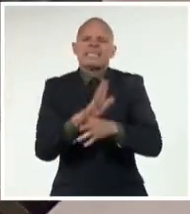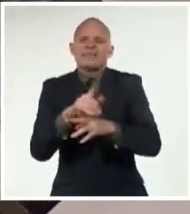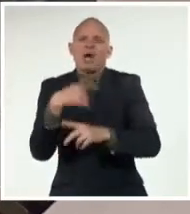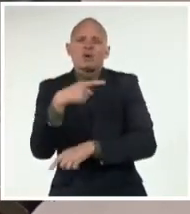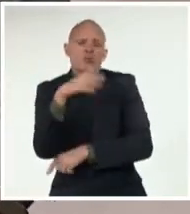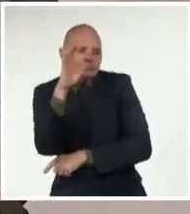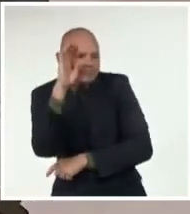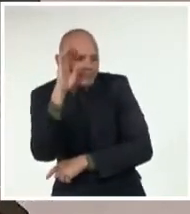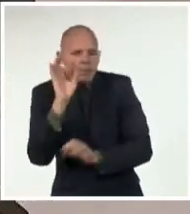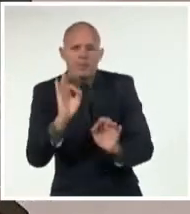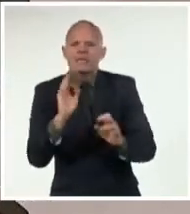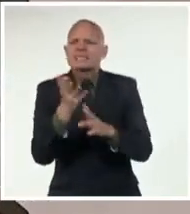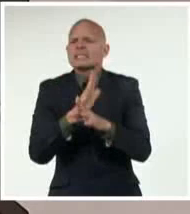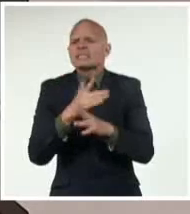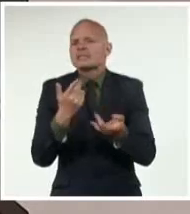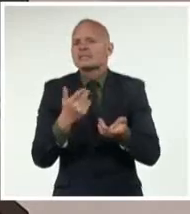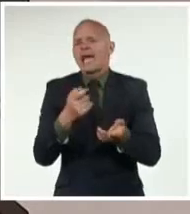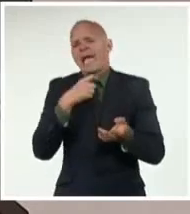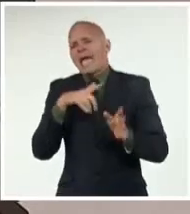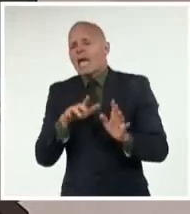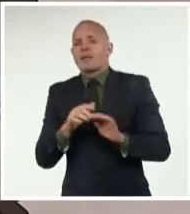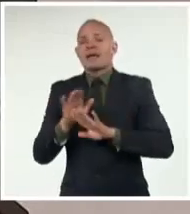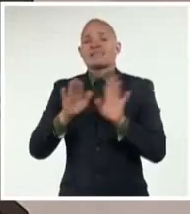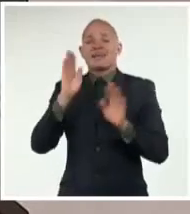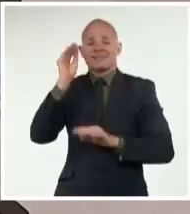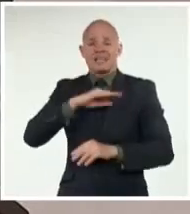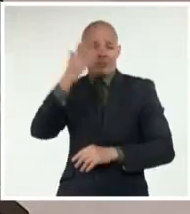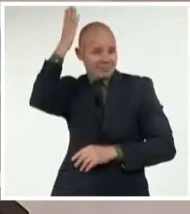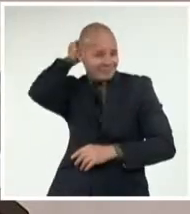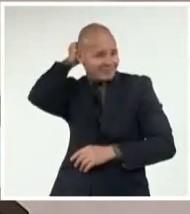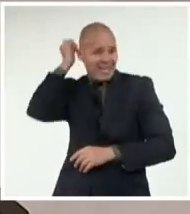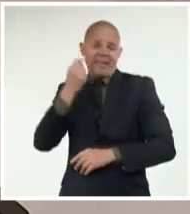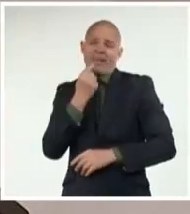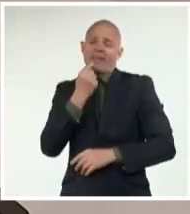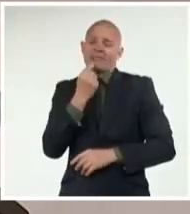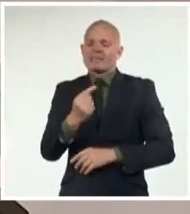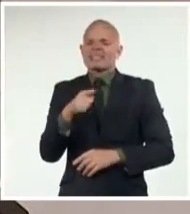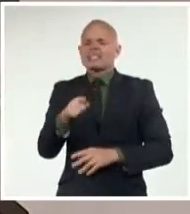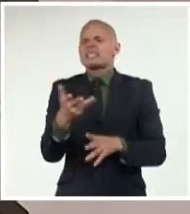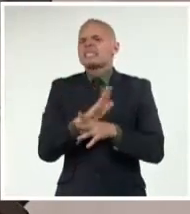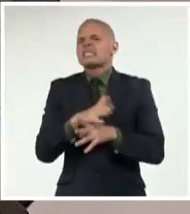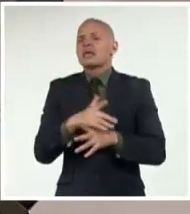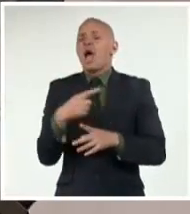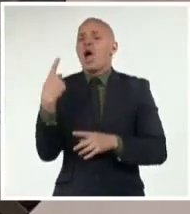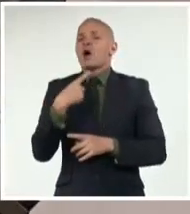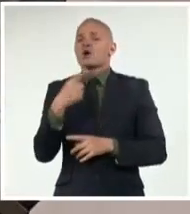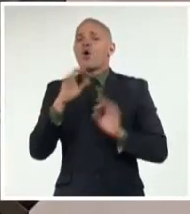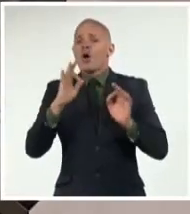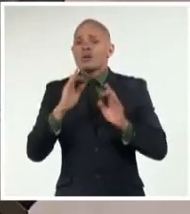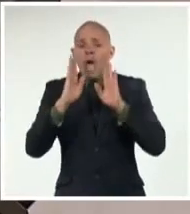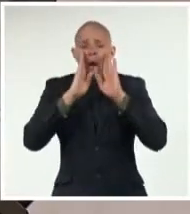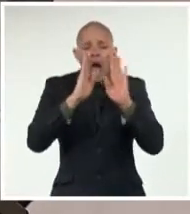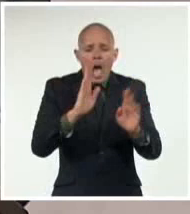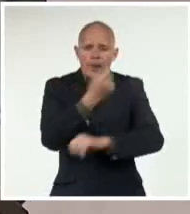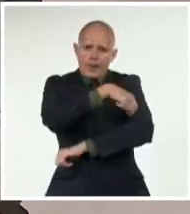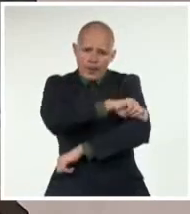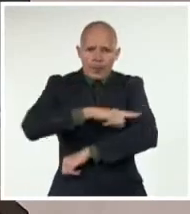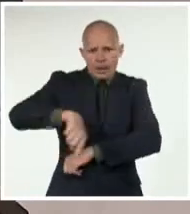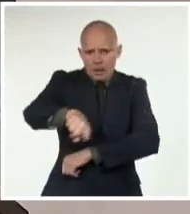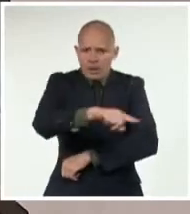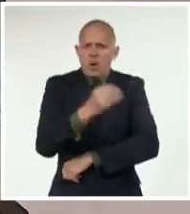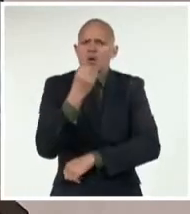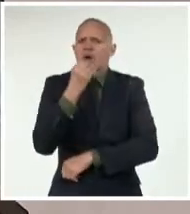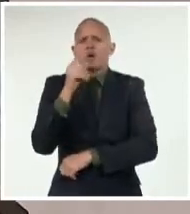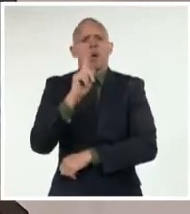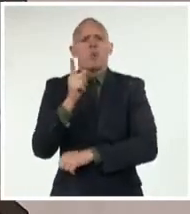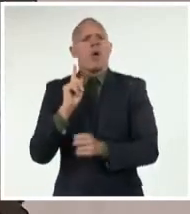tierra le llama en lenguaje popular el general de ejército y líder de la Revolución Cubana, Raúl Castro Ruz. La relación directa